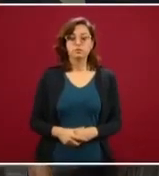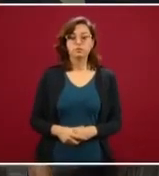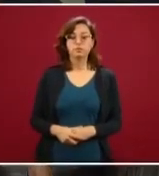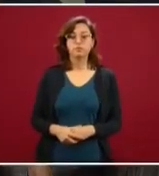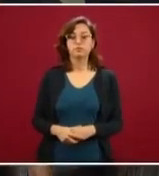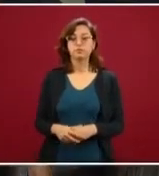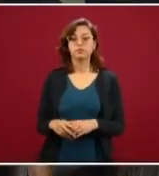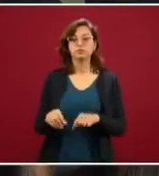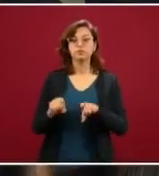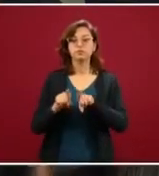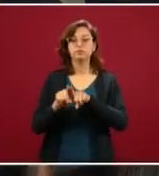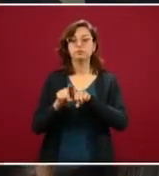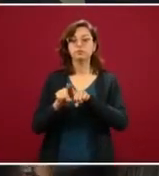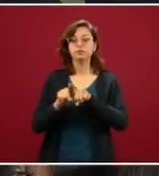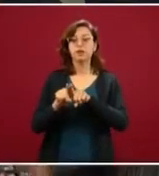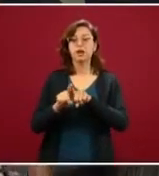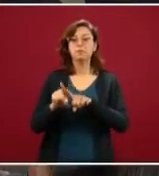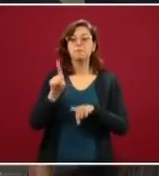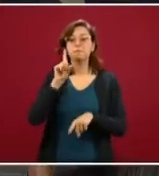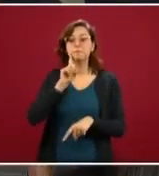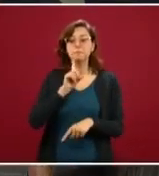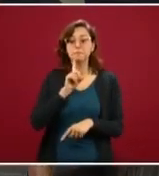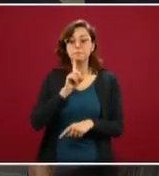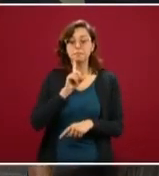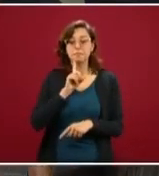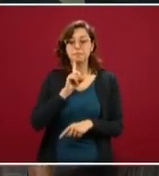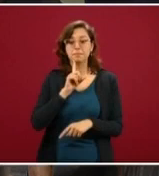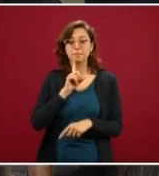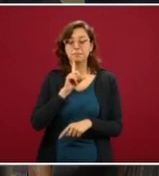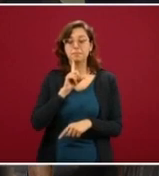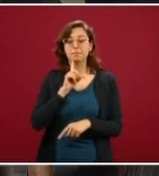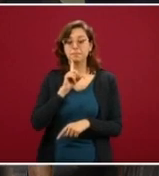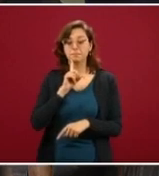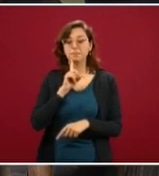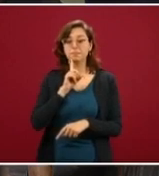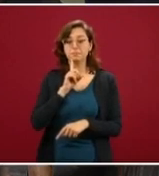hermana, sí, entonces sí,